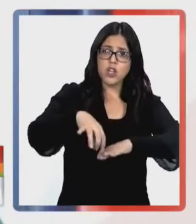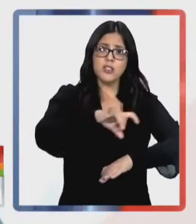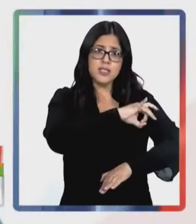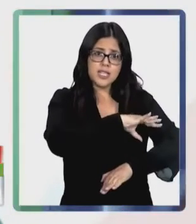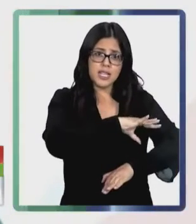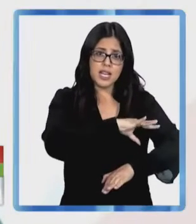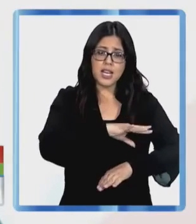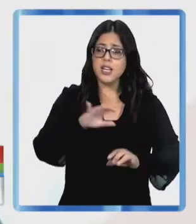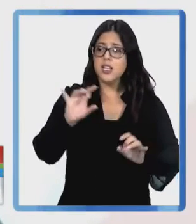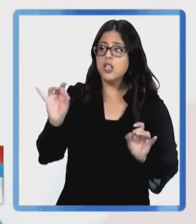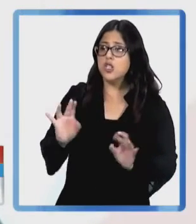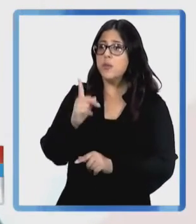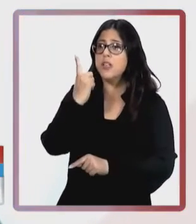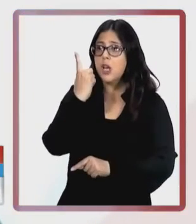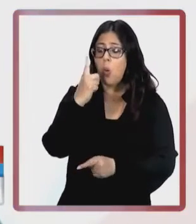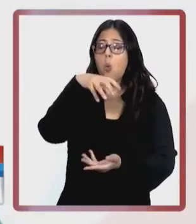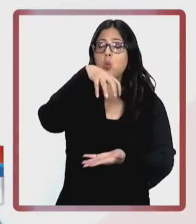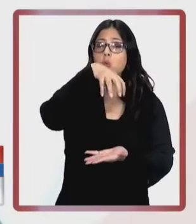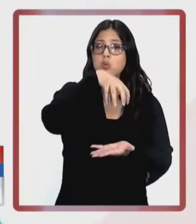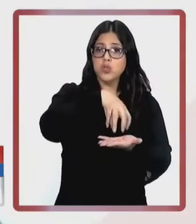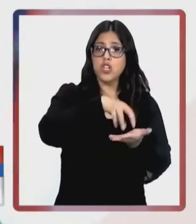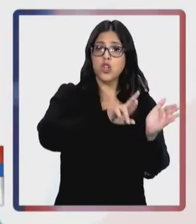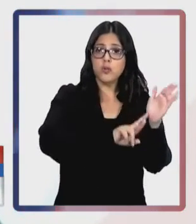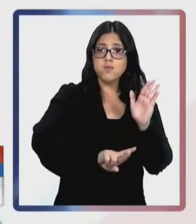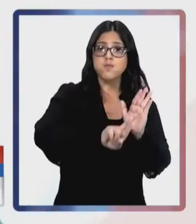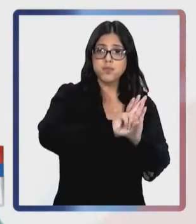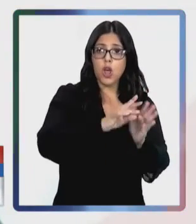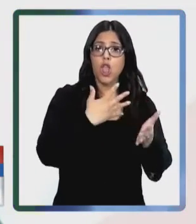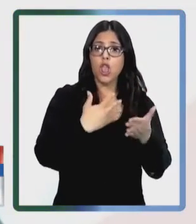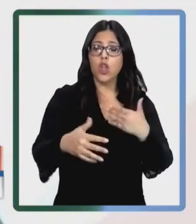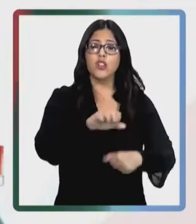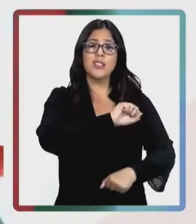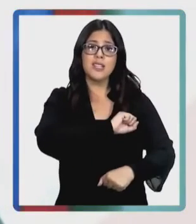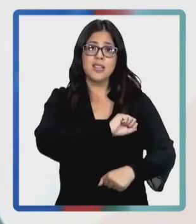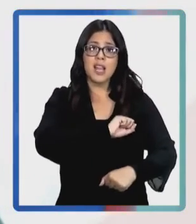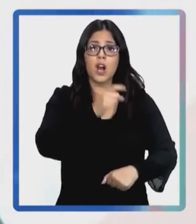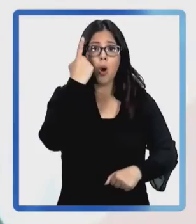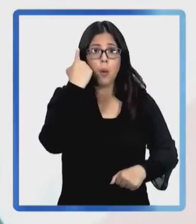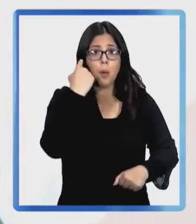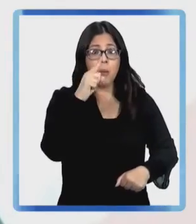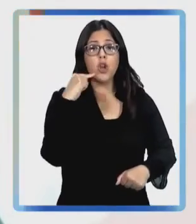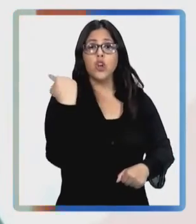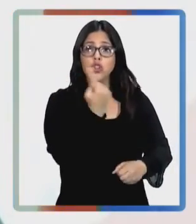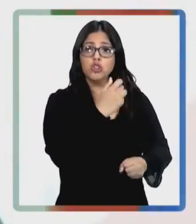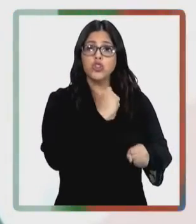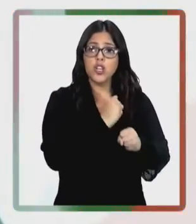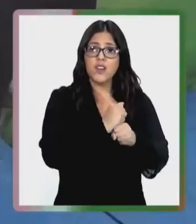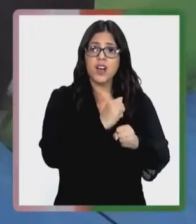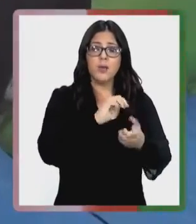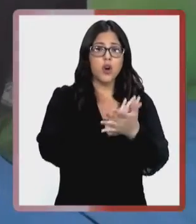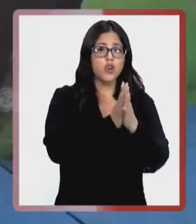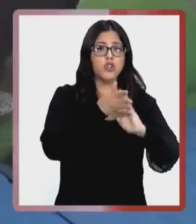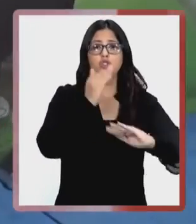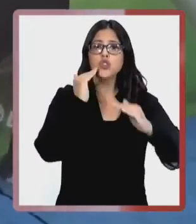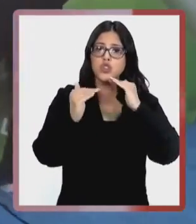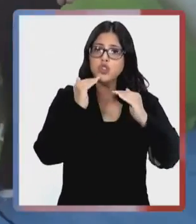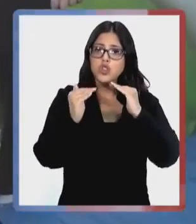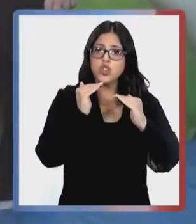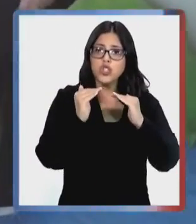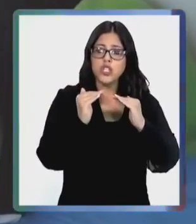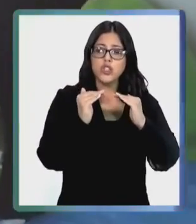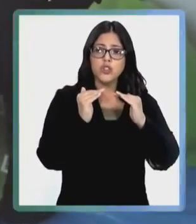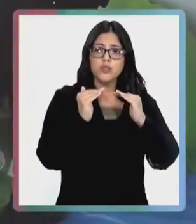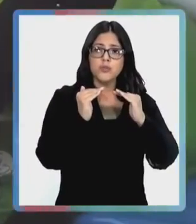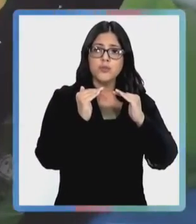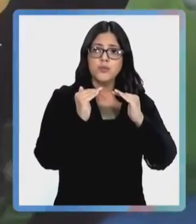Fundación Nuestros Hijos tiene un centro de rehabilitación que está ubicado en Santiago, pero nosotros trabajamos con todos los niños que sean